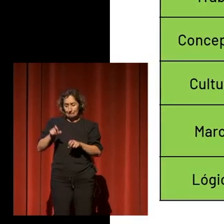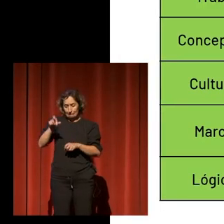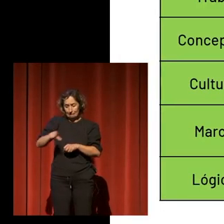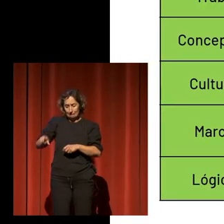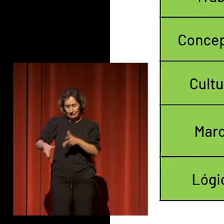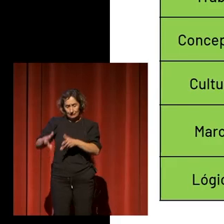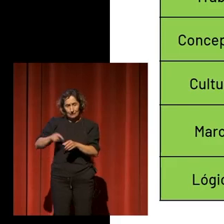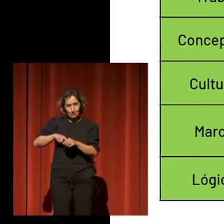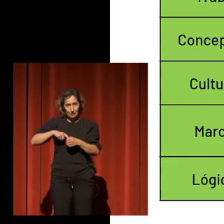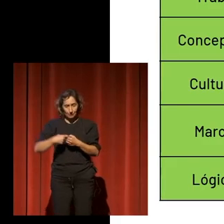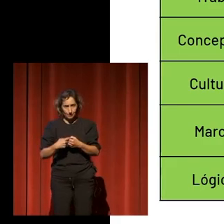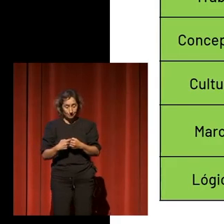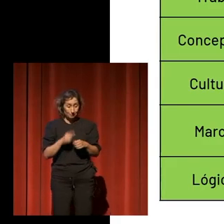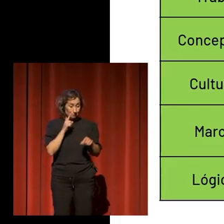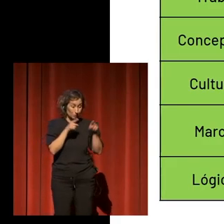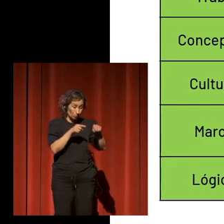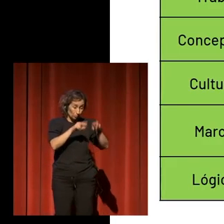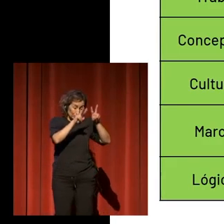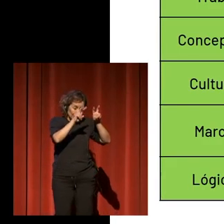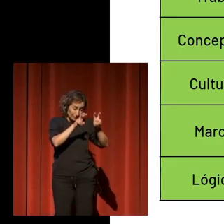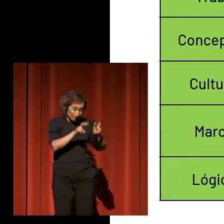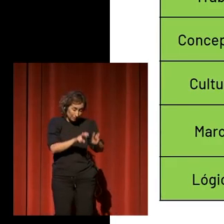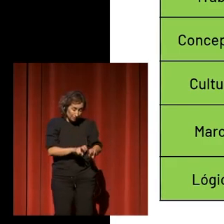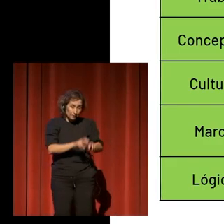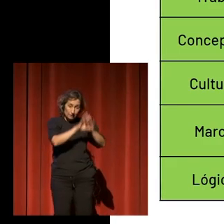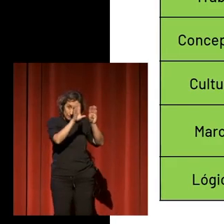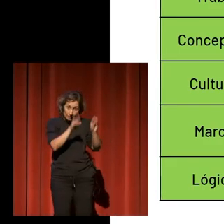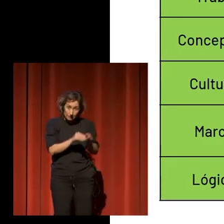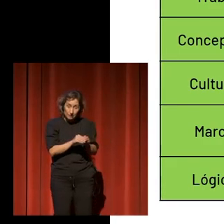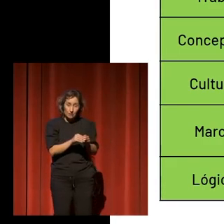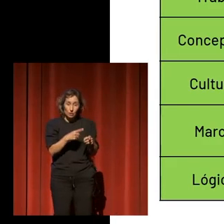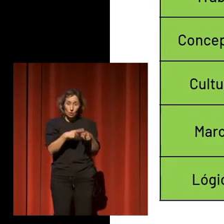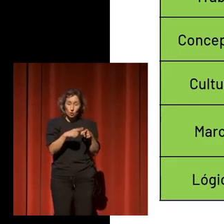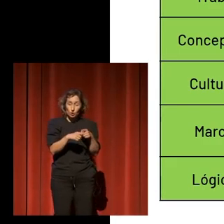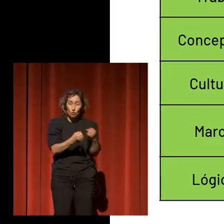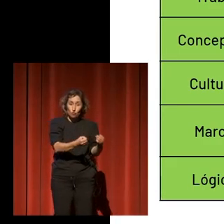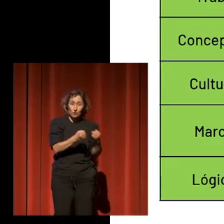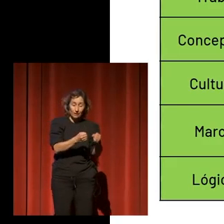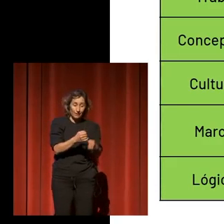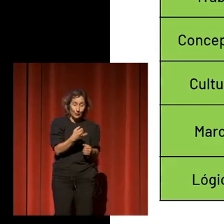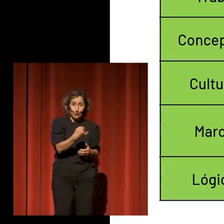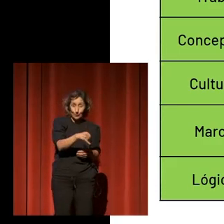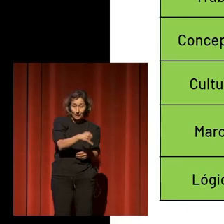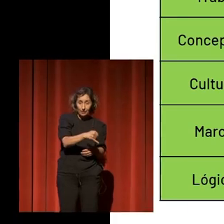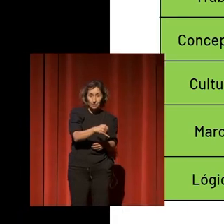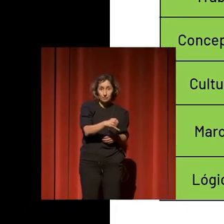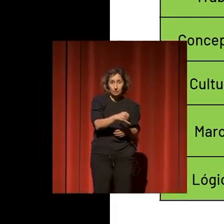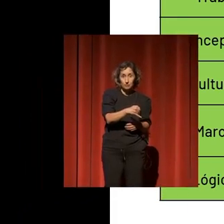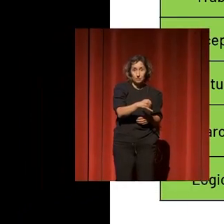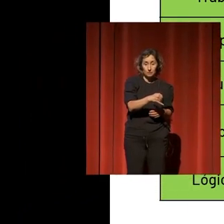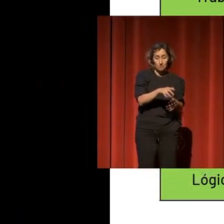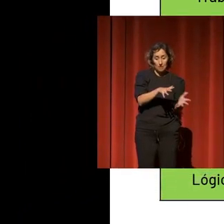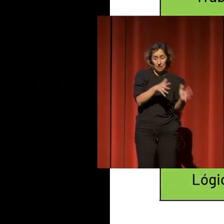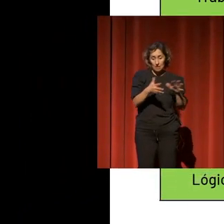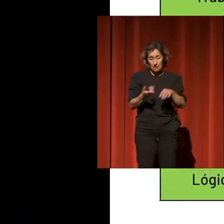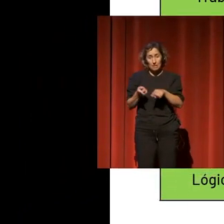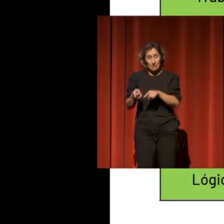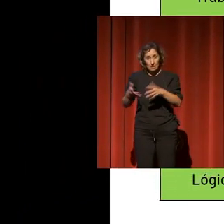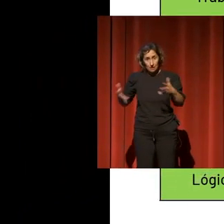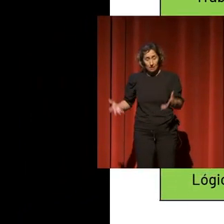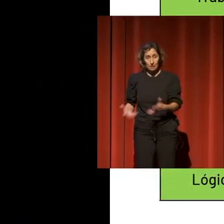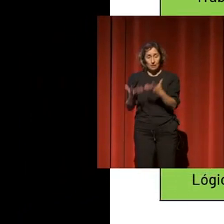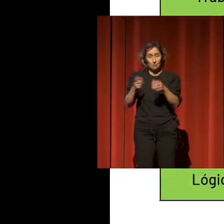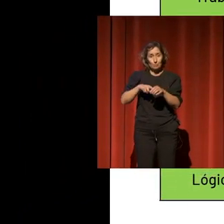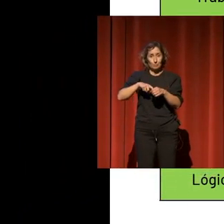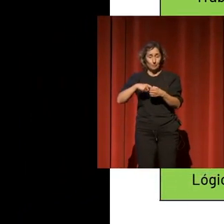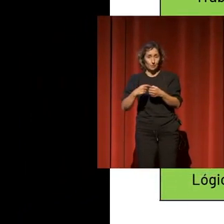análisis de todas estas cuestiones Ah de las fortalezas y las debilidades para promover la participación ciudadana en bibliotecas